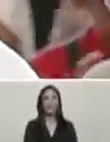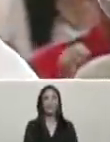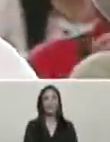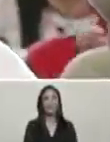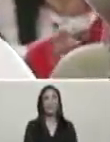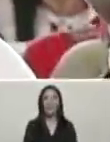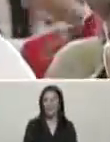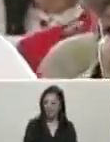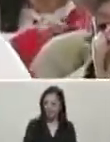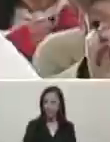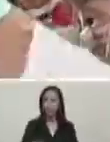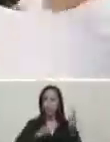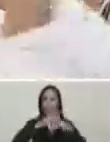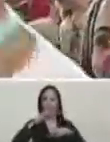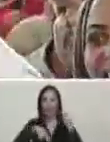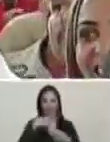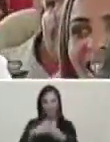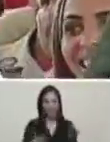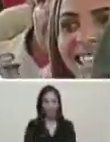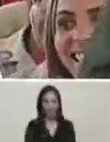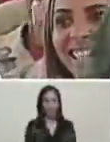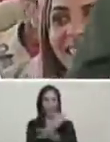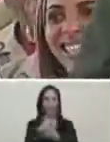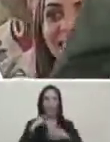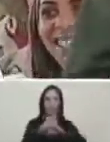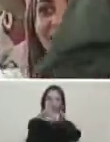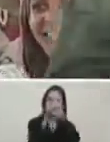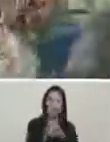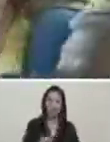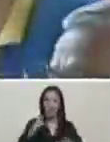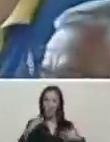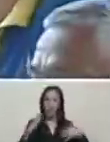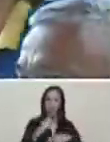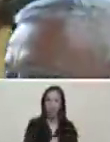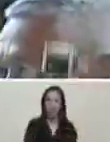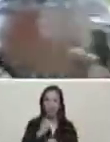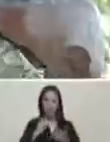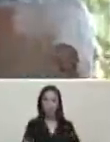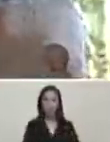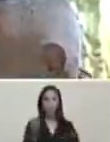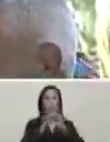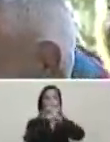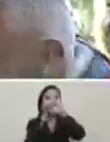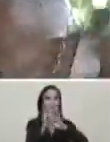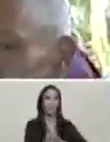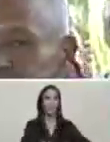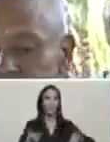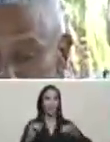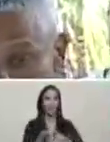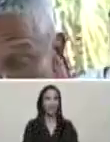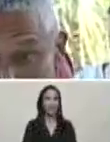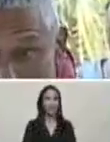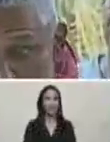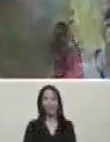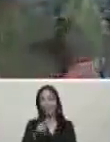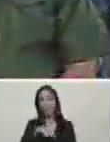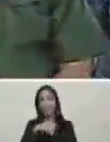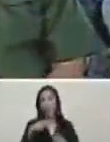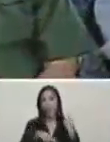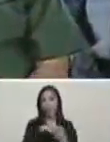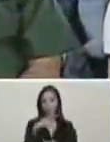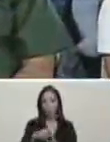Así es la revolución de la alegría, de la esperanza, la revolución de un pueblo.